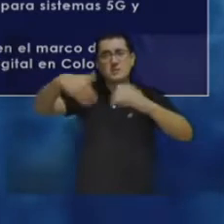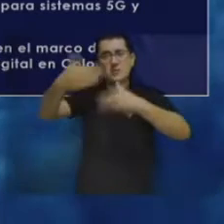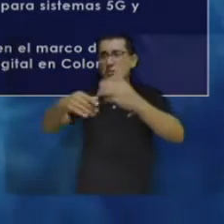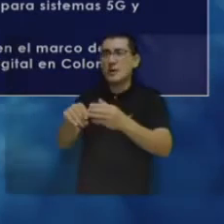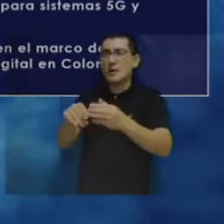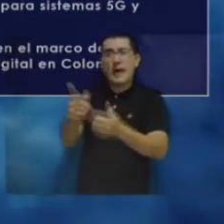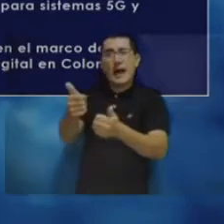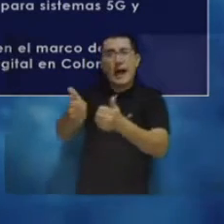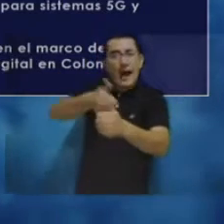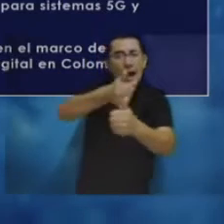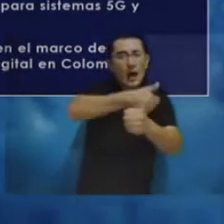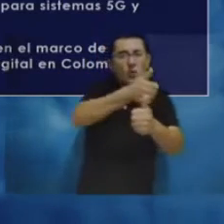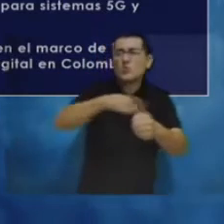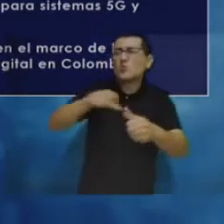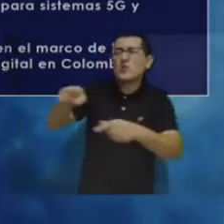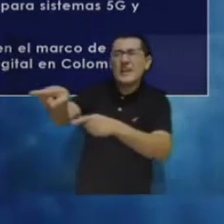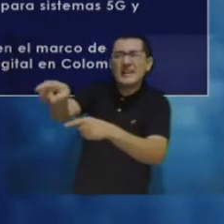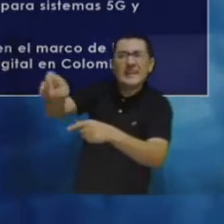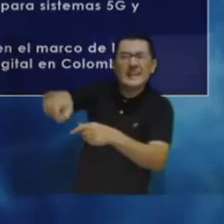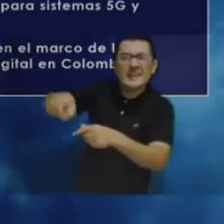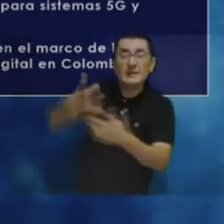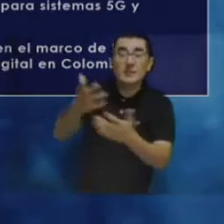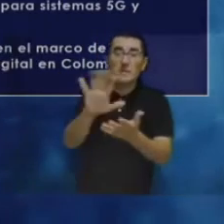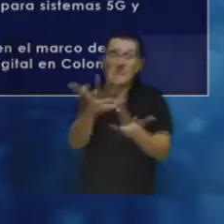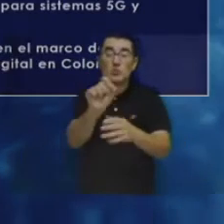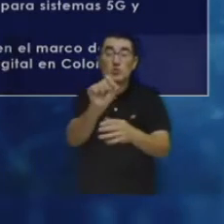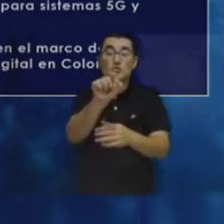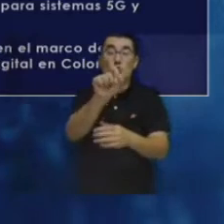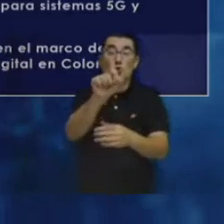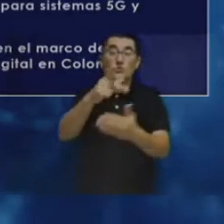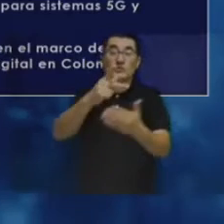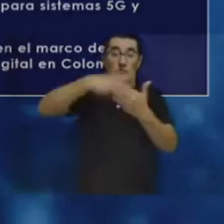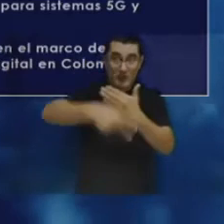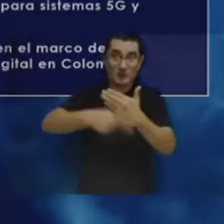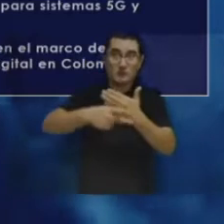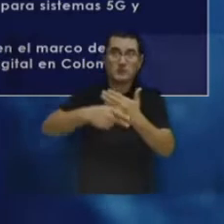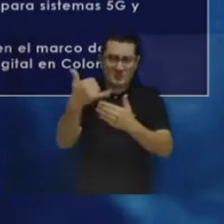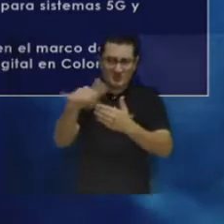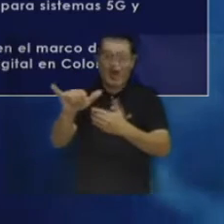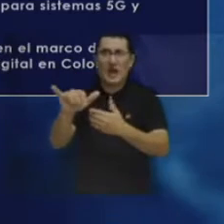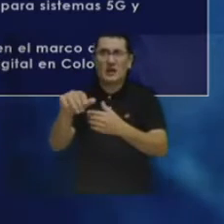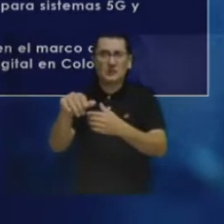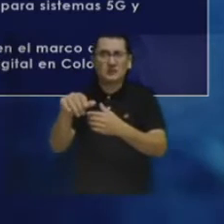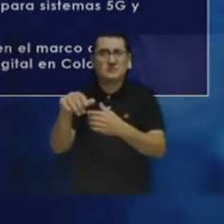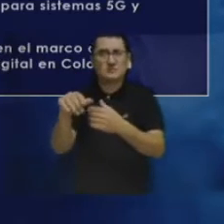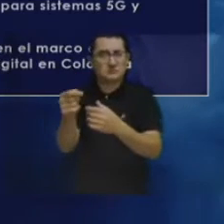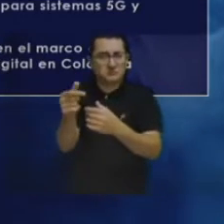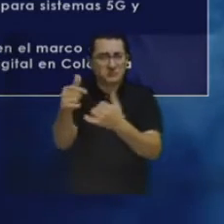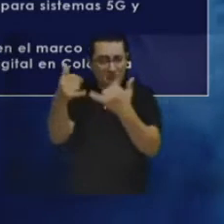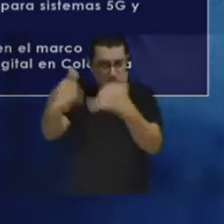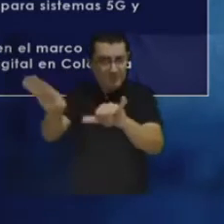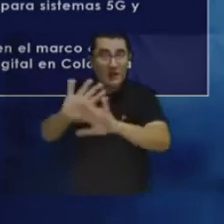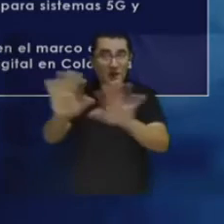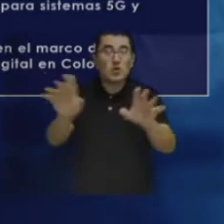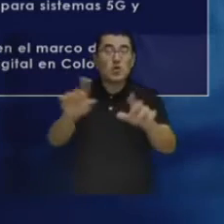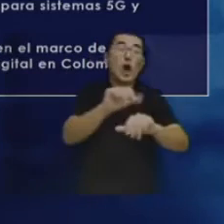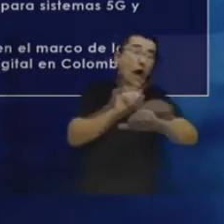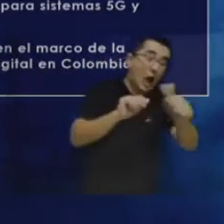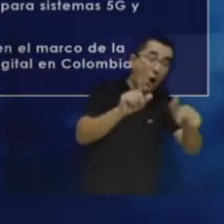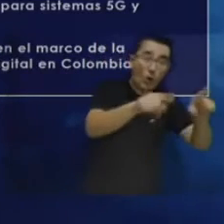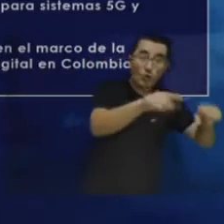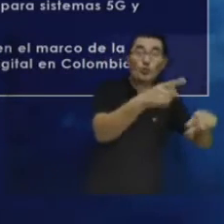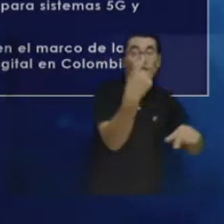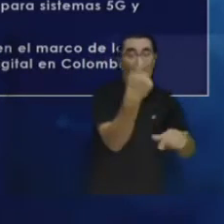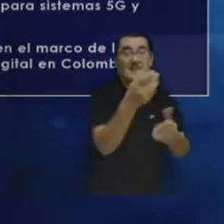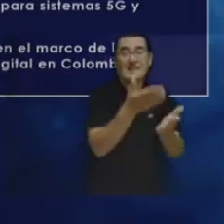menos 11 proyectos ya finalizados y otros que están en curso. Presentamos la política de espectro para el periodo 2020-2024